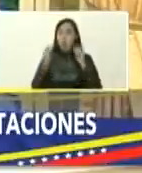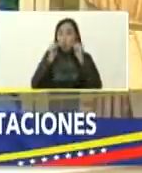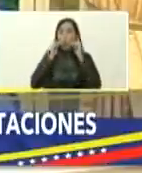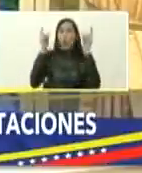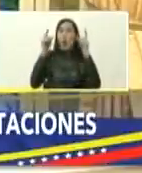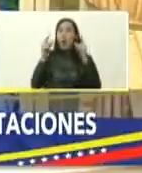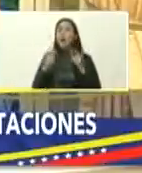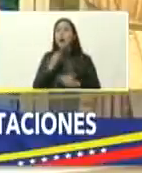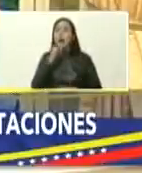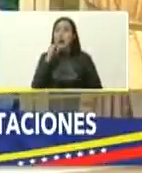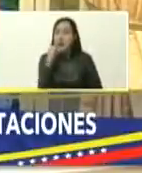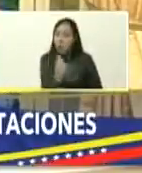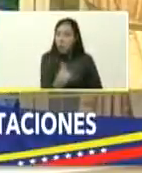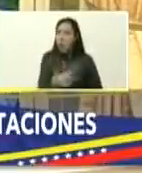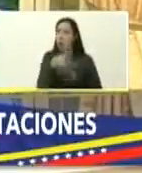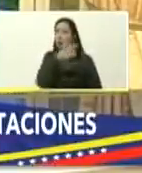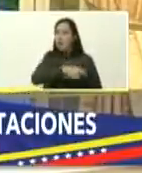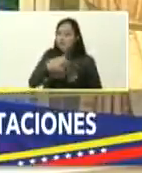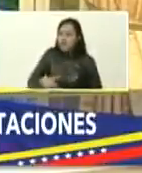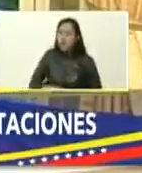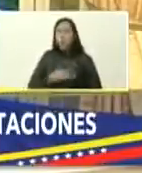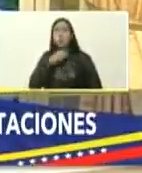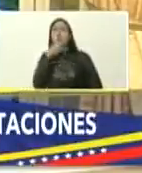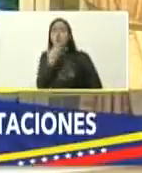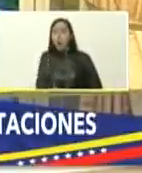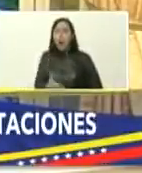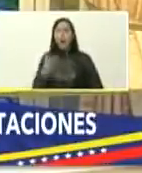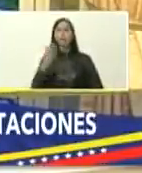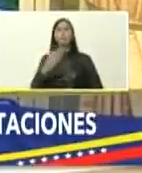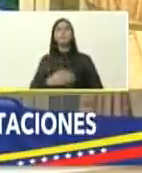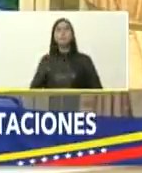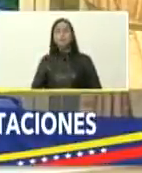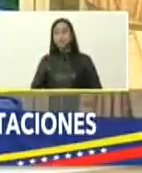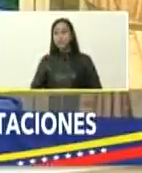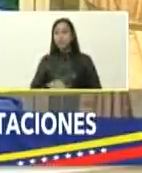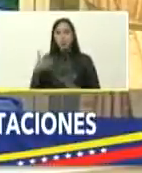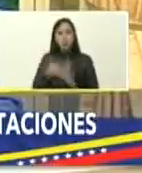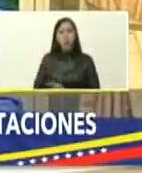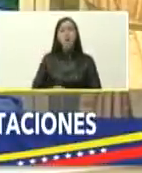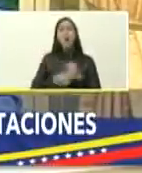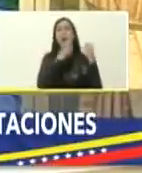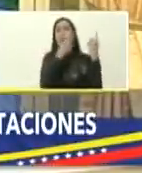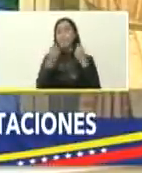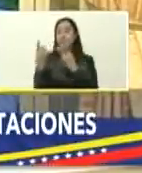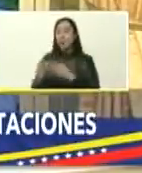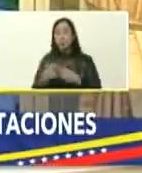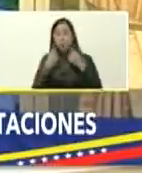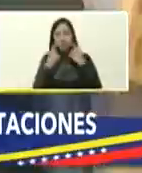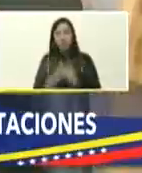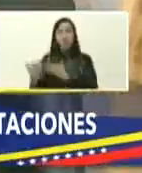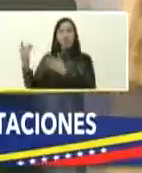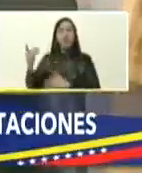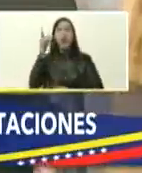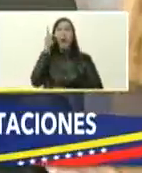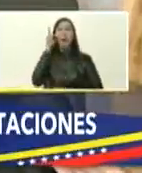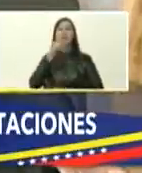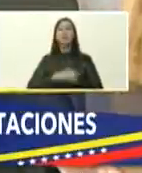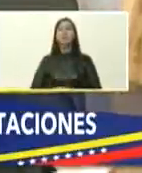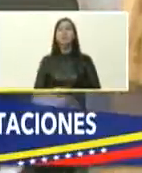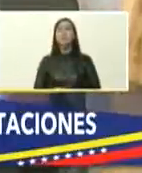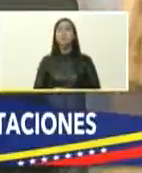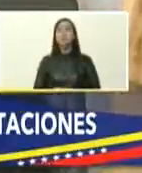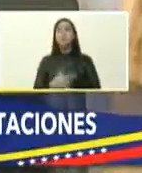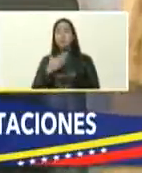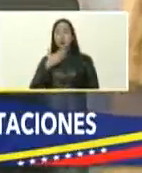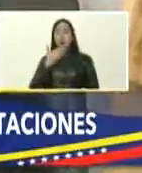que hoy traemos, sorpresa positiva, buena noticia para el sector exportador. Por favor, adelante. Bueno, muchísimas gracias,